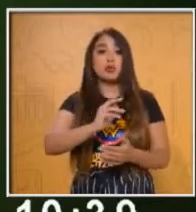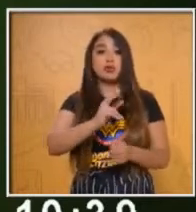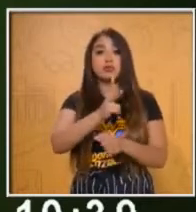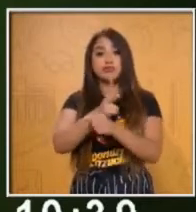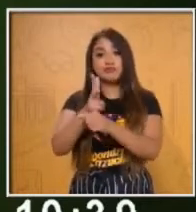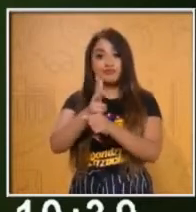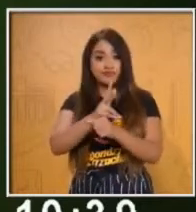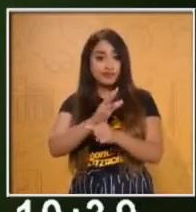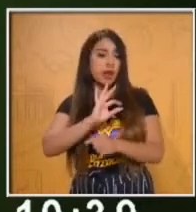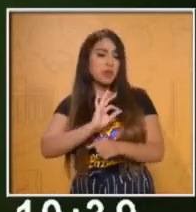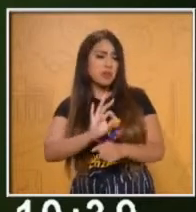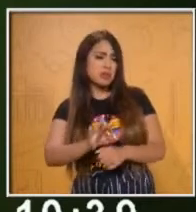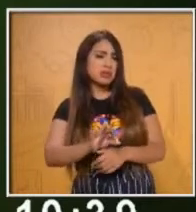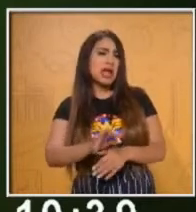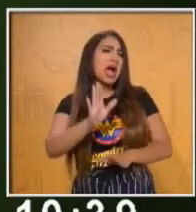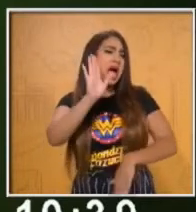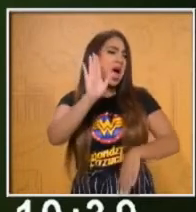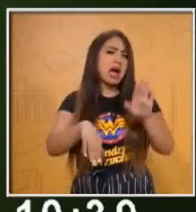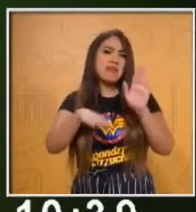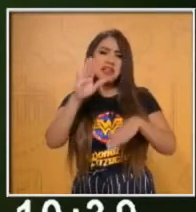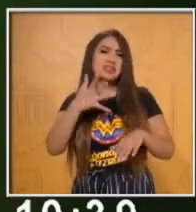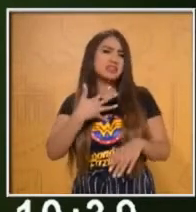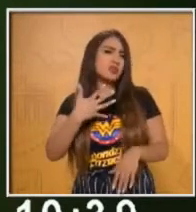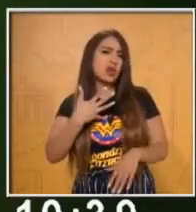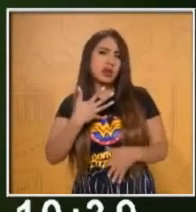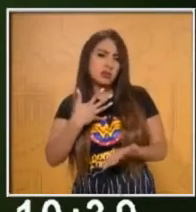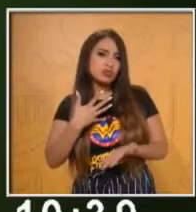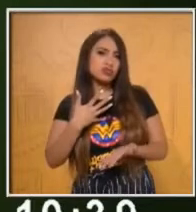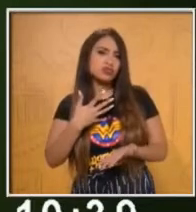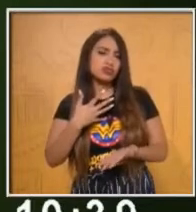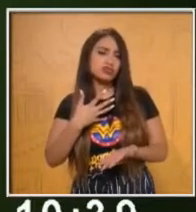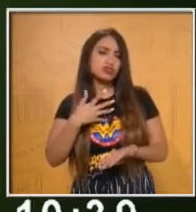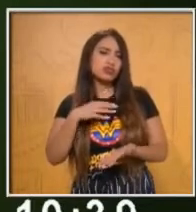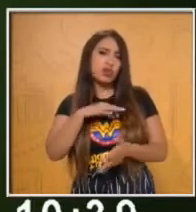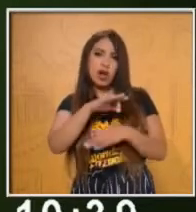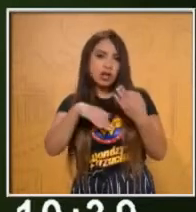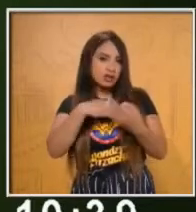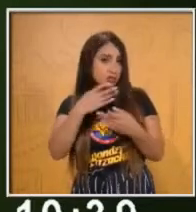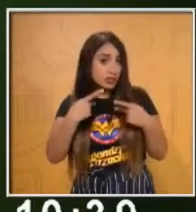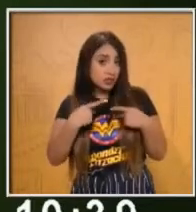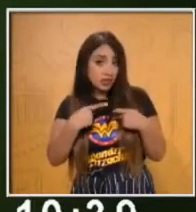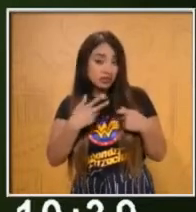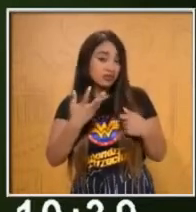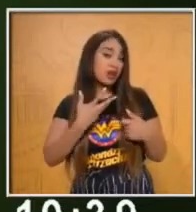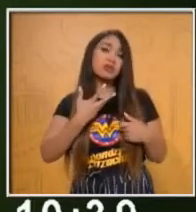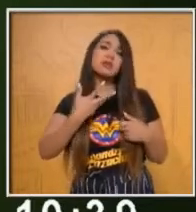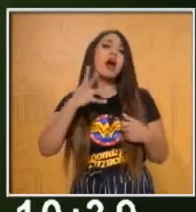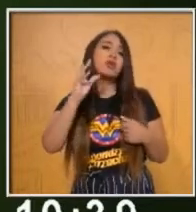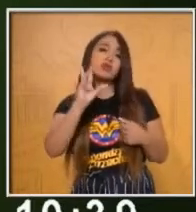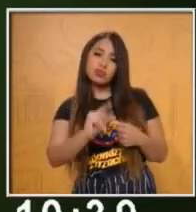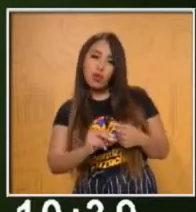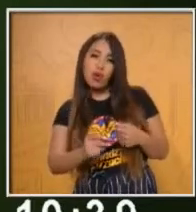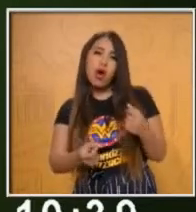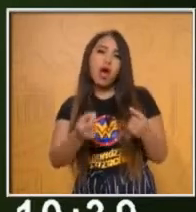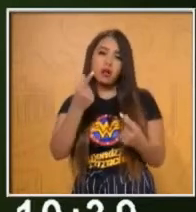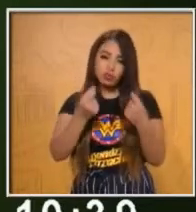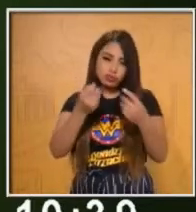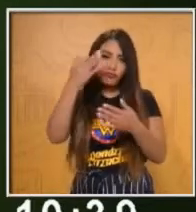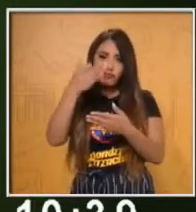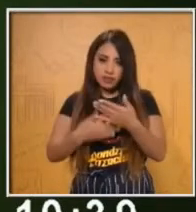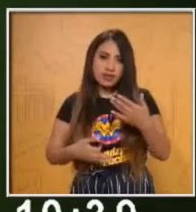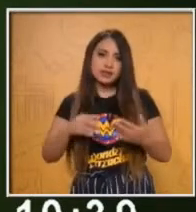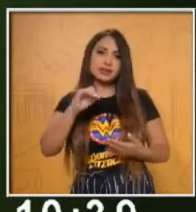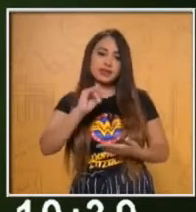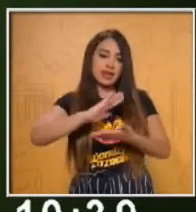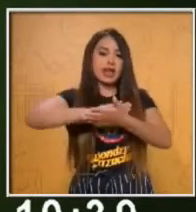electrónico. Obviamente a veces no tenemos esos medios. No todos contamos con un celular, no todos contamos con una laptop o